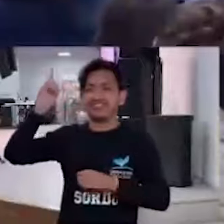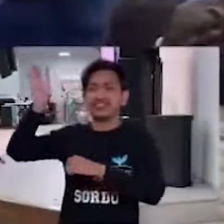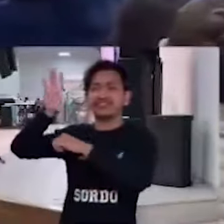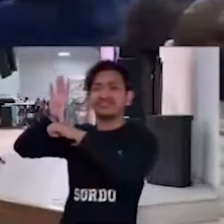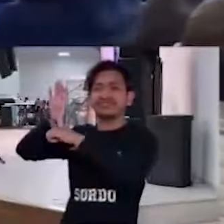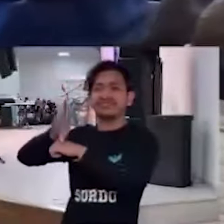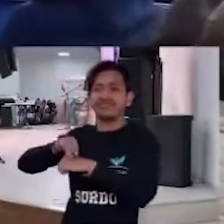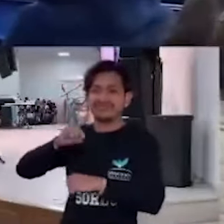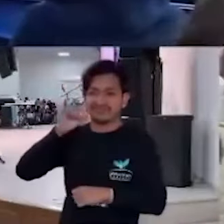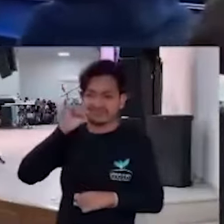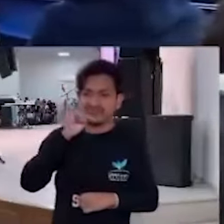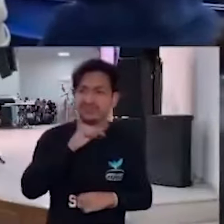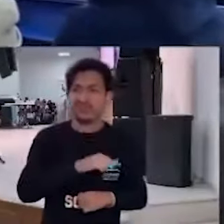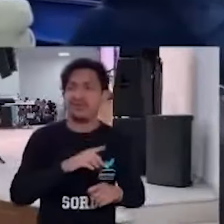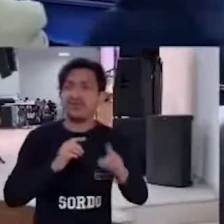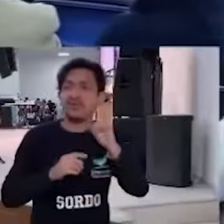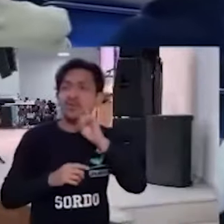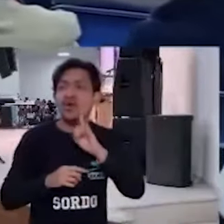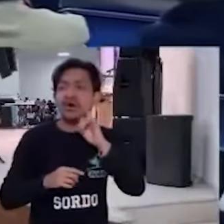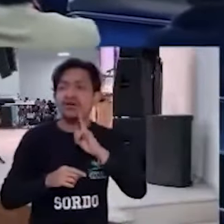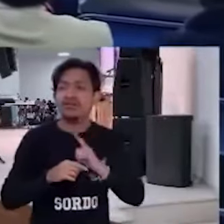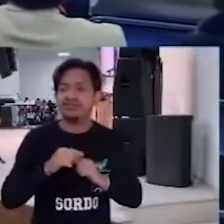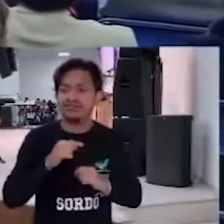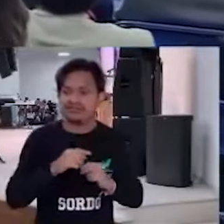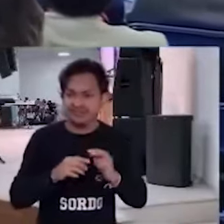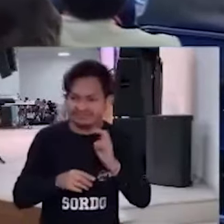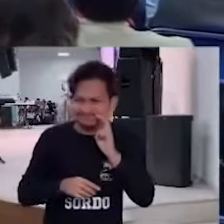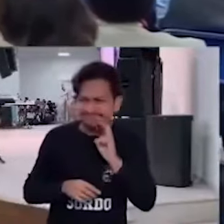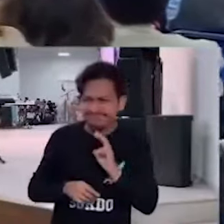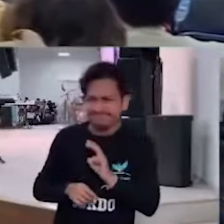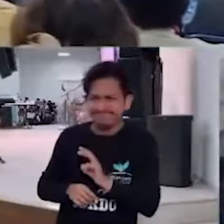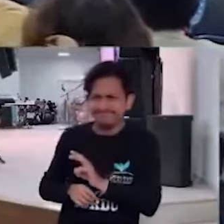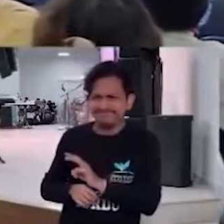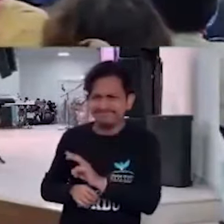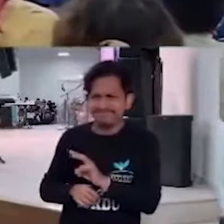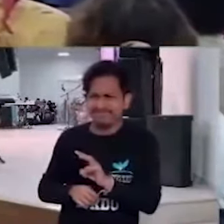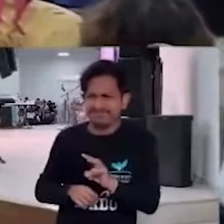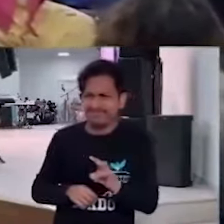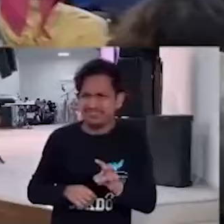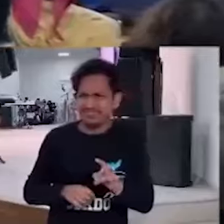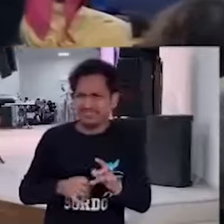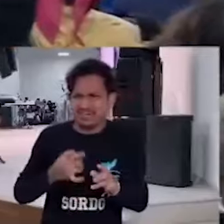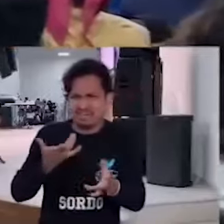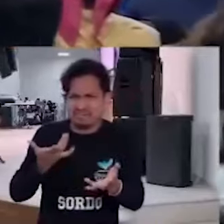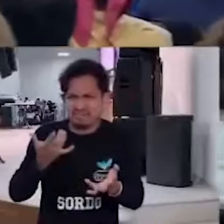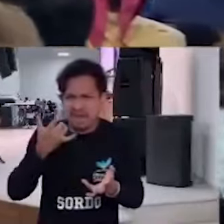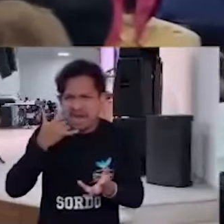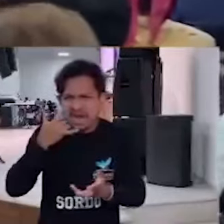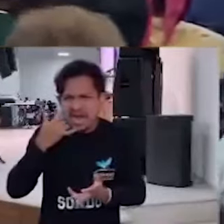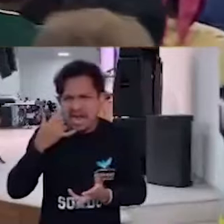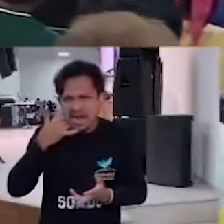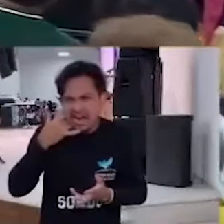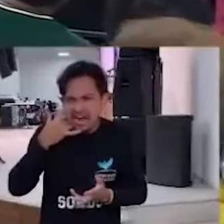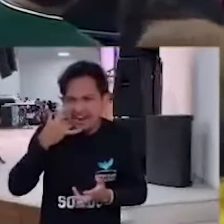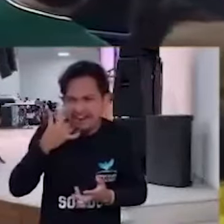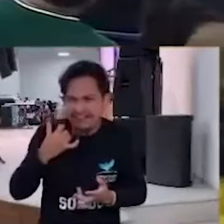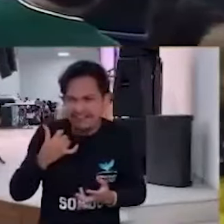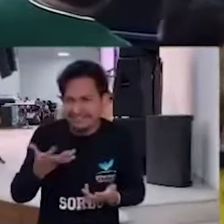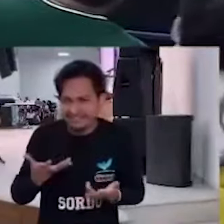dice: oye, mi amor, te noto raro. ¿Qué me escondes? ¿Y de qué se ríen?